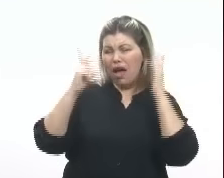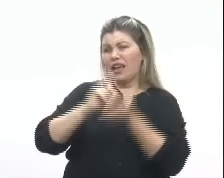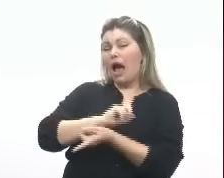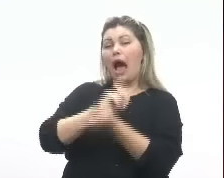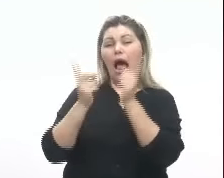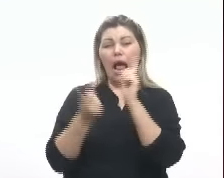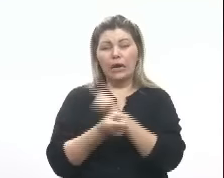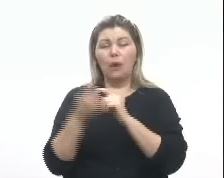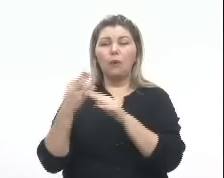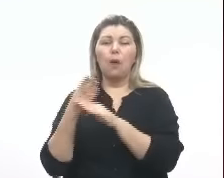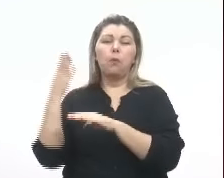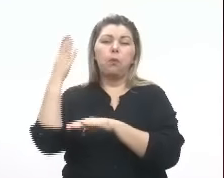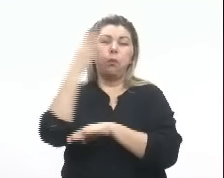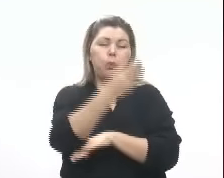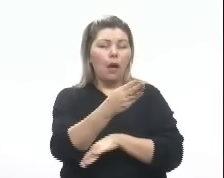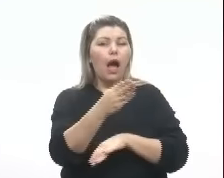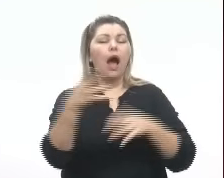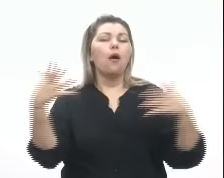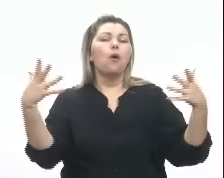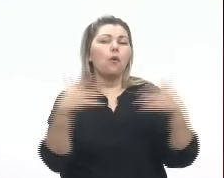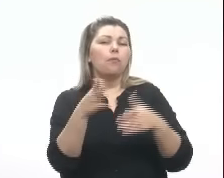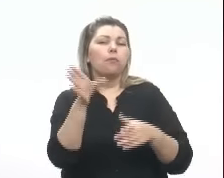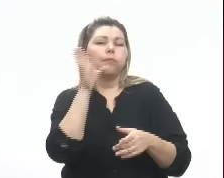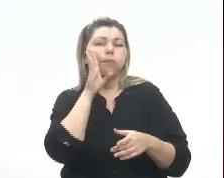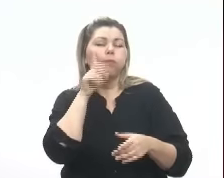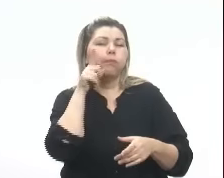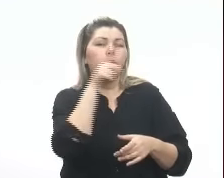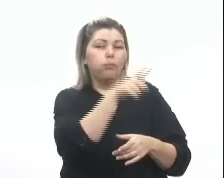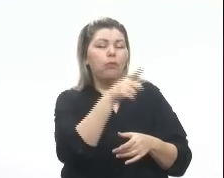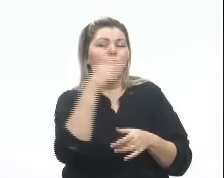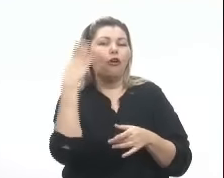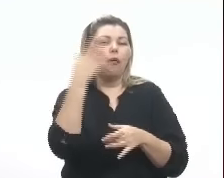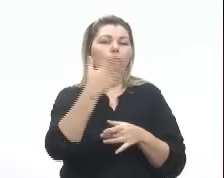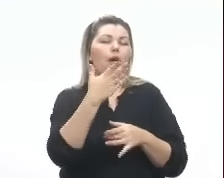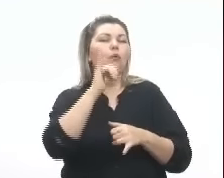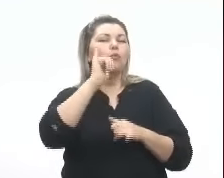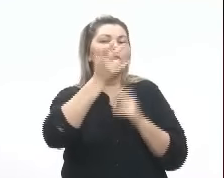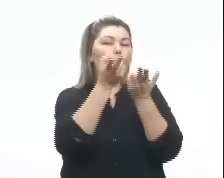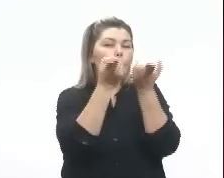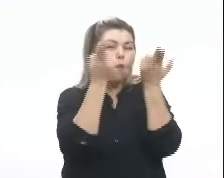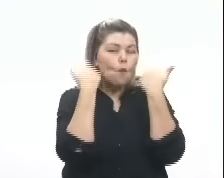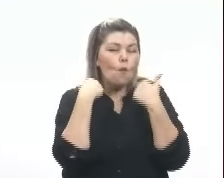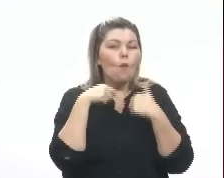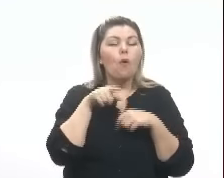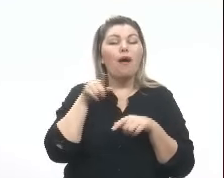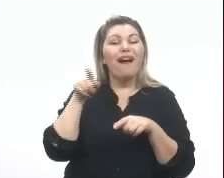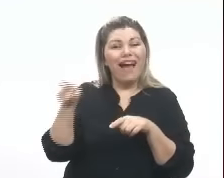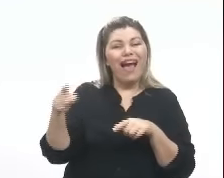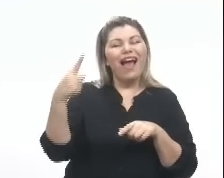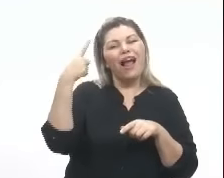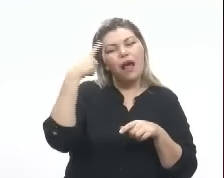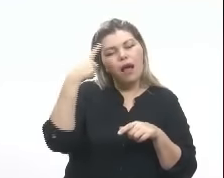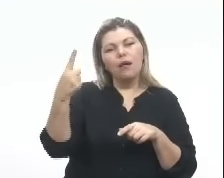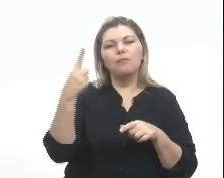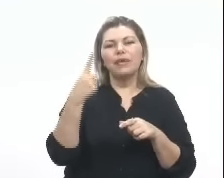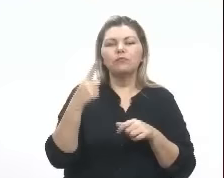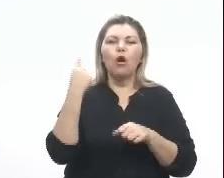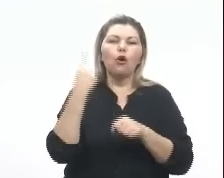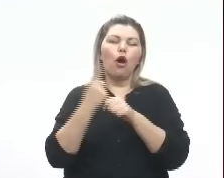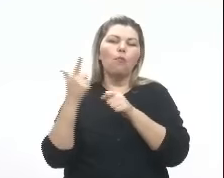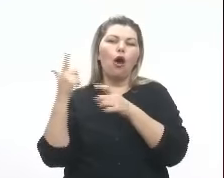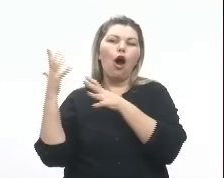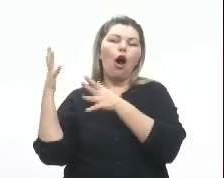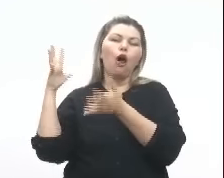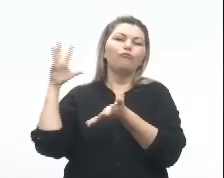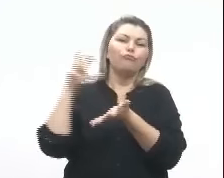complaciente a los americanos, que él cree, no se olvide usted, del imperio español vino el imperio inglés, del imperio inglés viene el